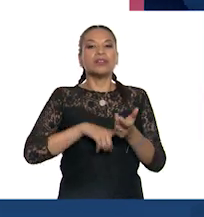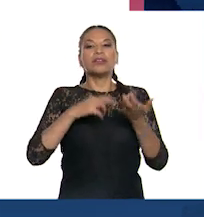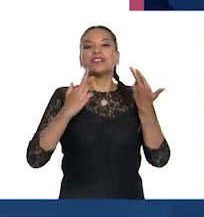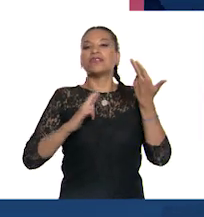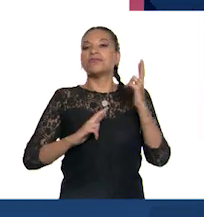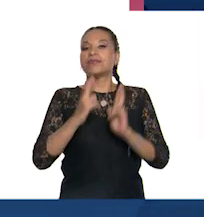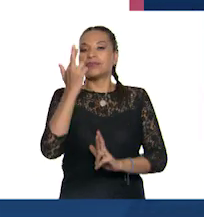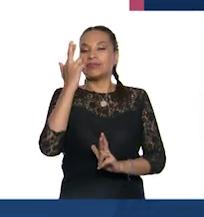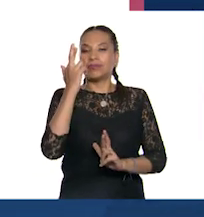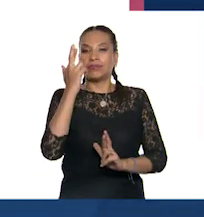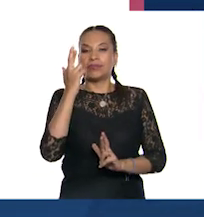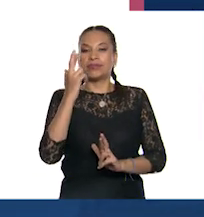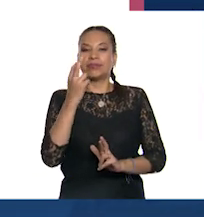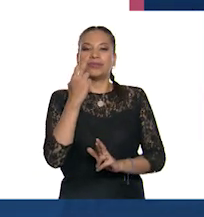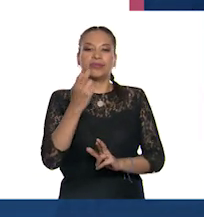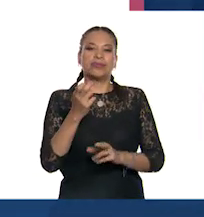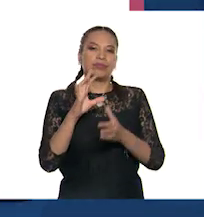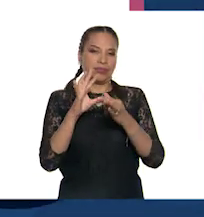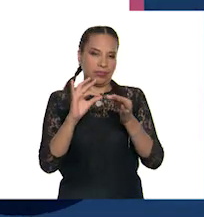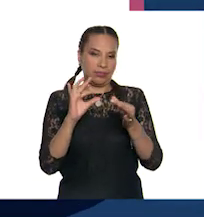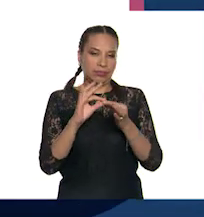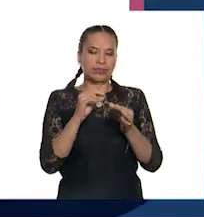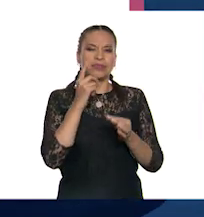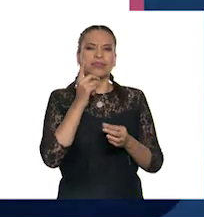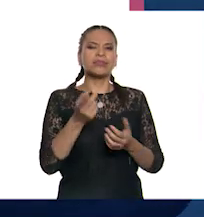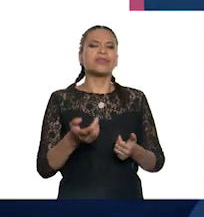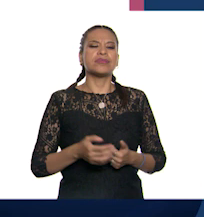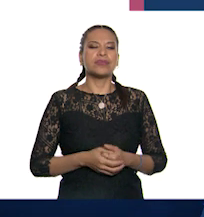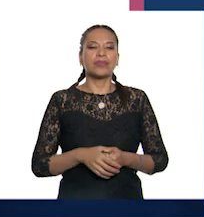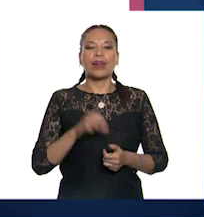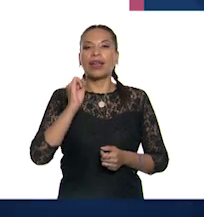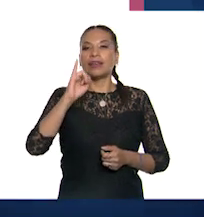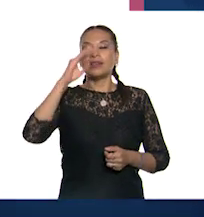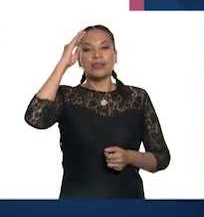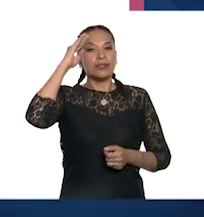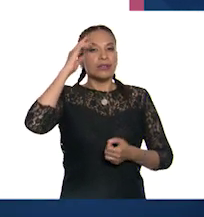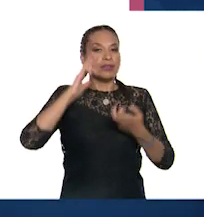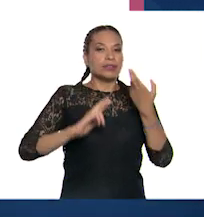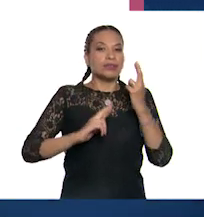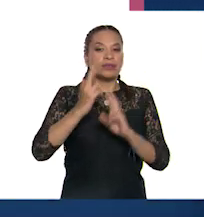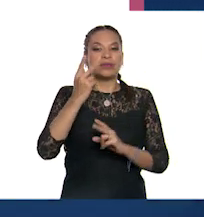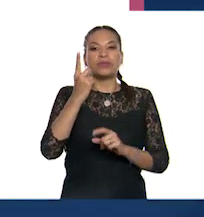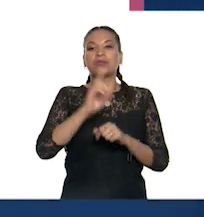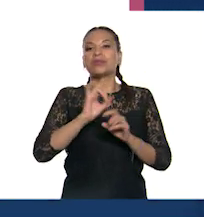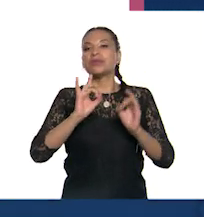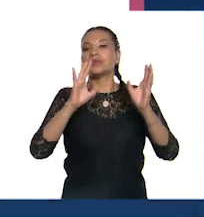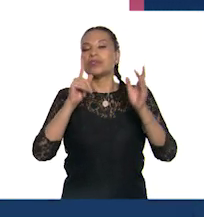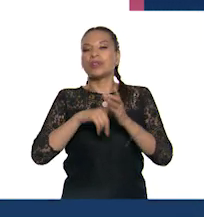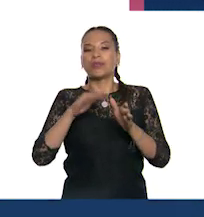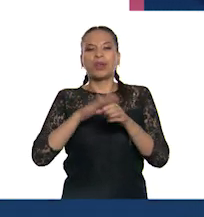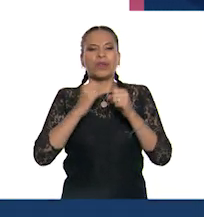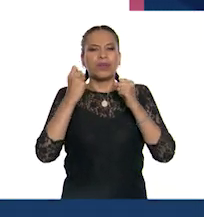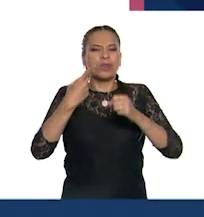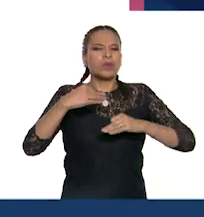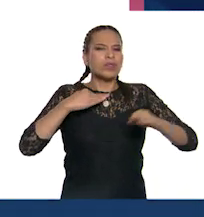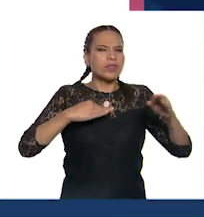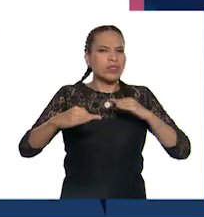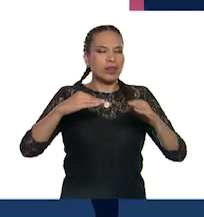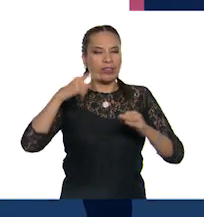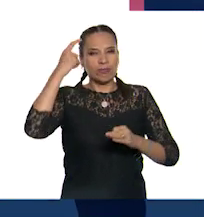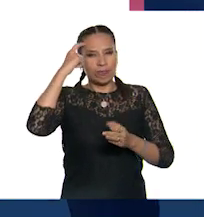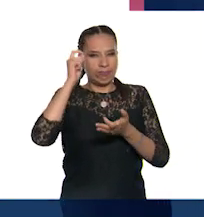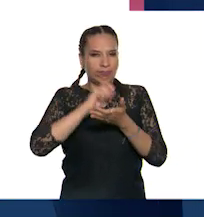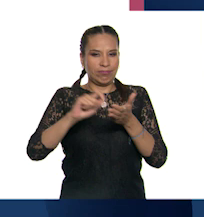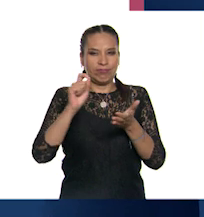revolucionario en este texto que dice: así pensaba el revolucionario un día en que la intensidad de su trabajo